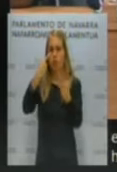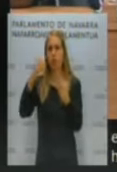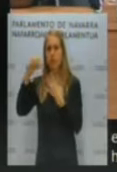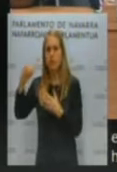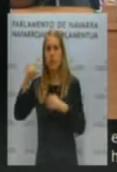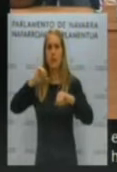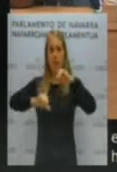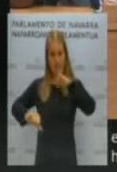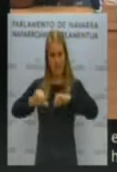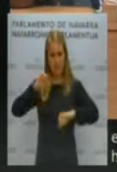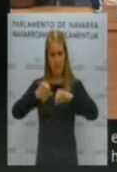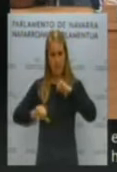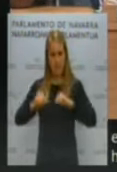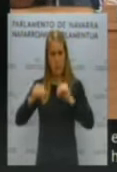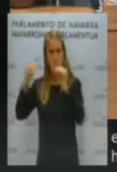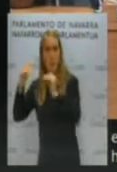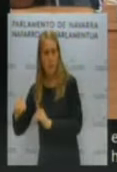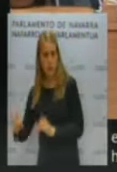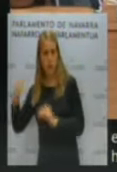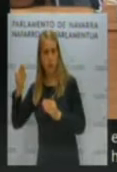intervenciones quirúrgicas menos,